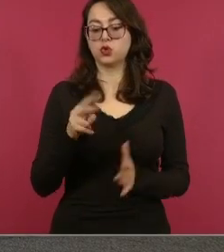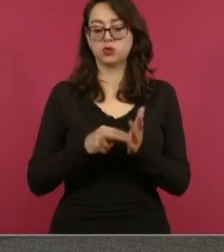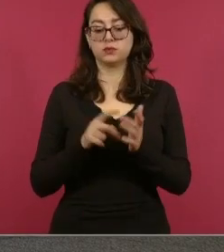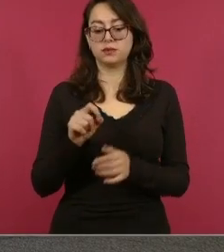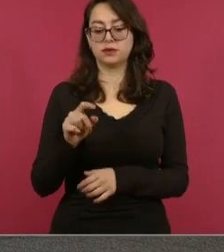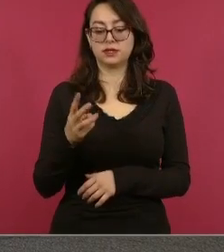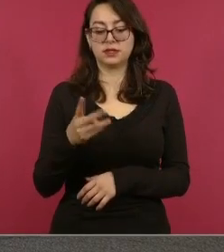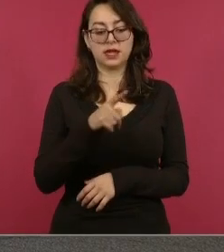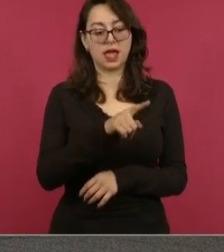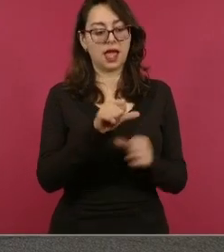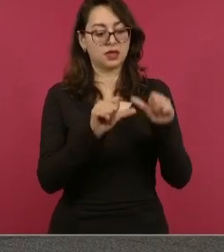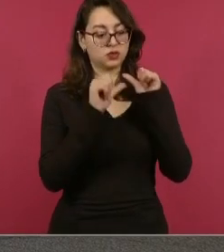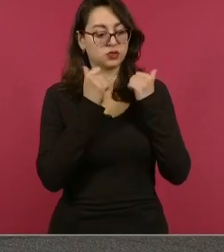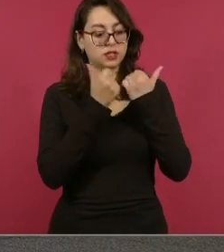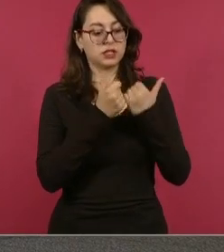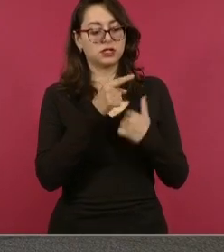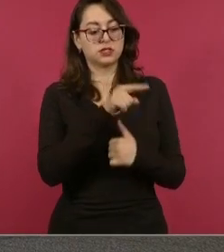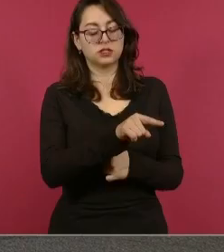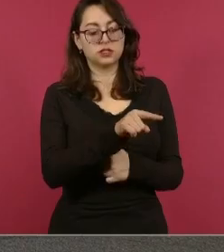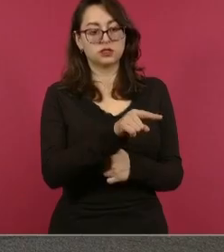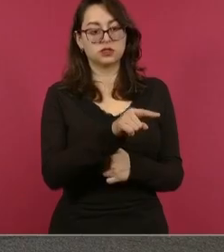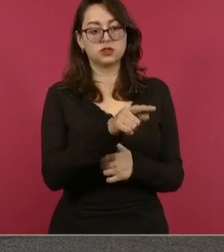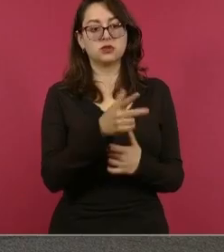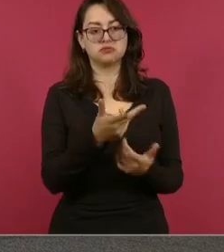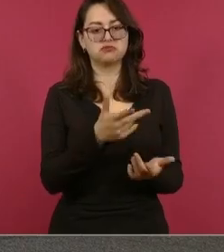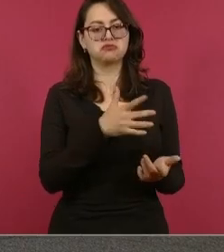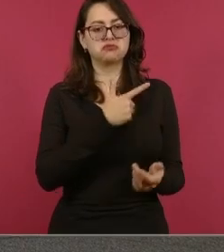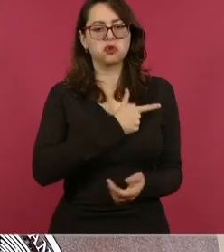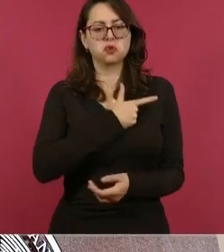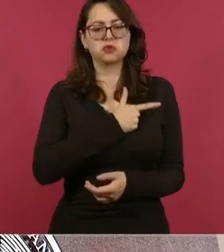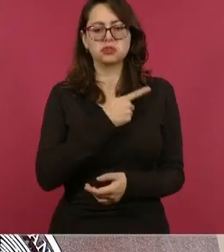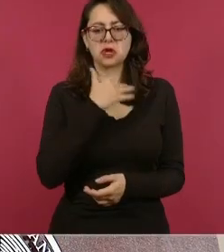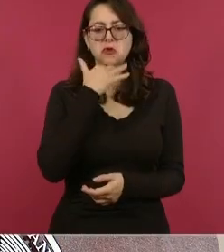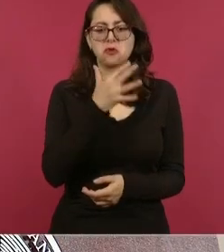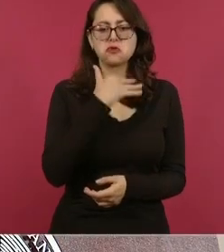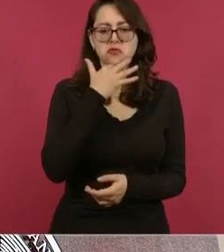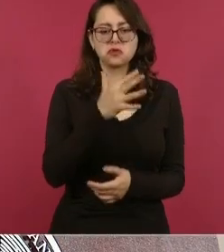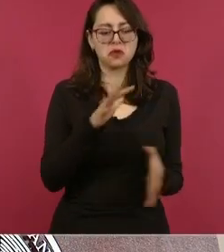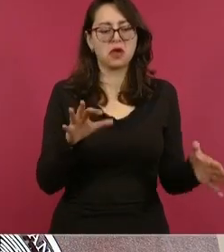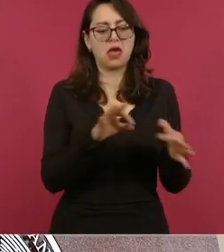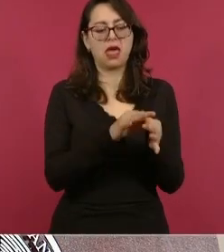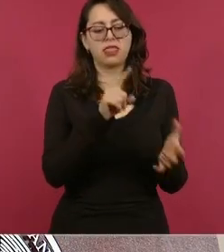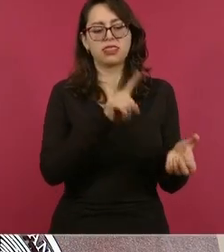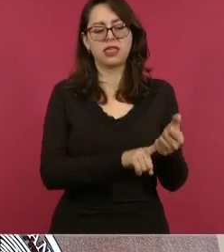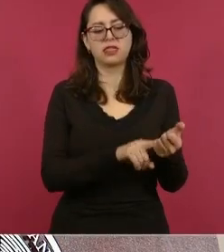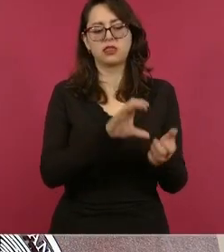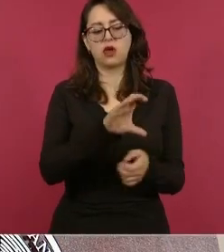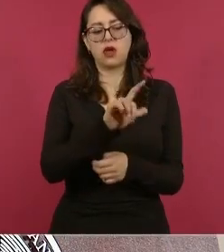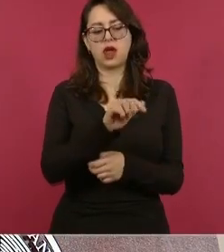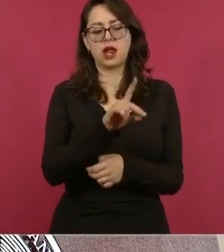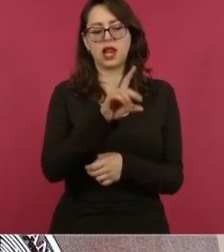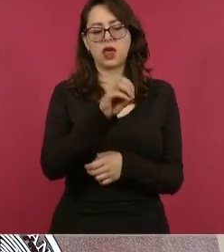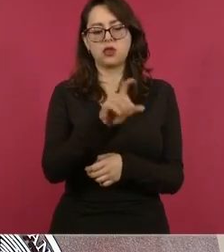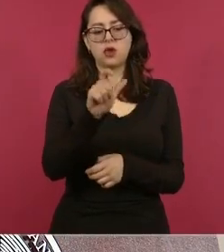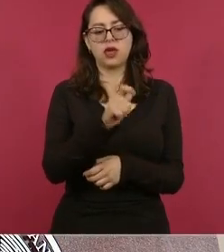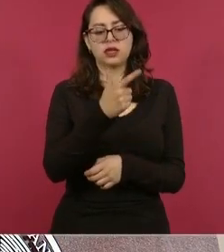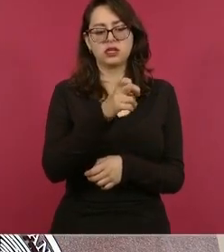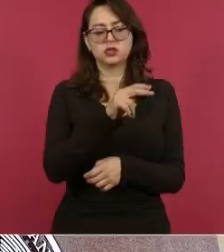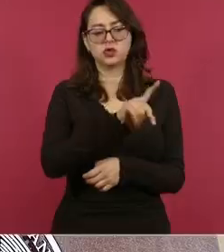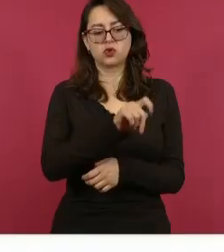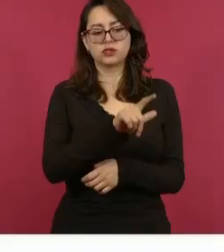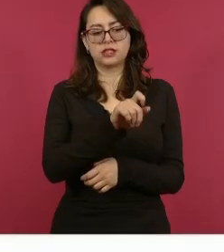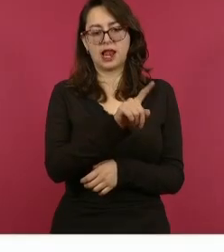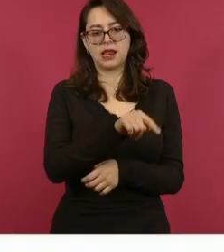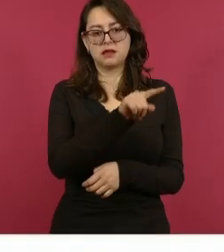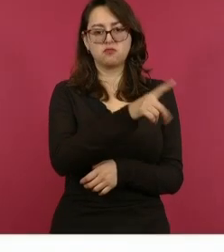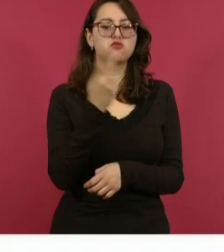de la Corrupción y la Impunidad, asociación civil ligada a Claudio X González, opositor al gobierno del presidente López